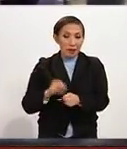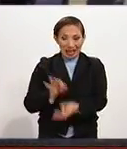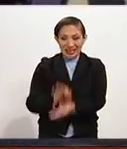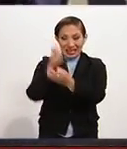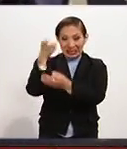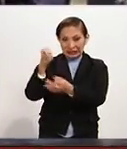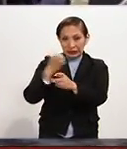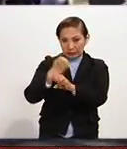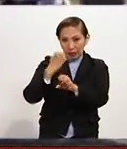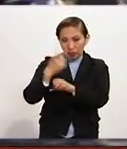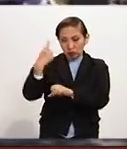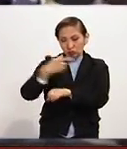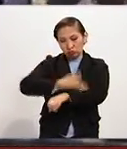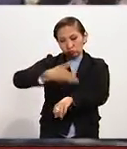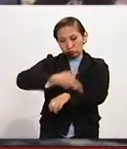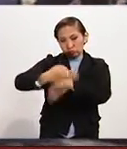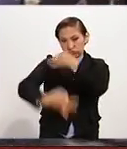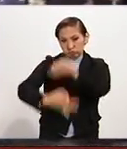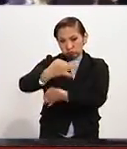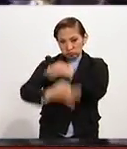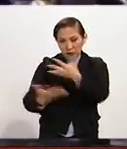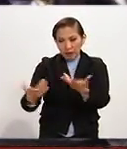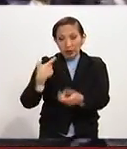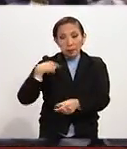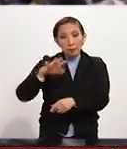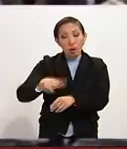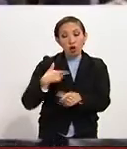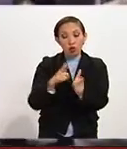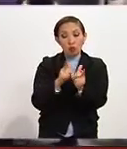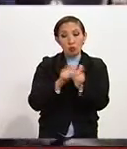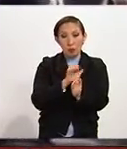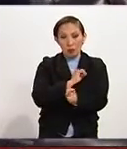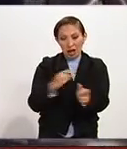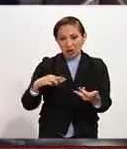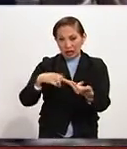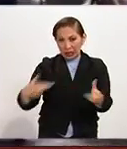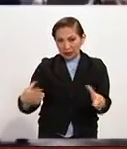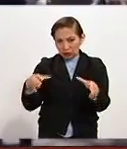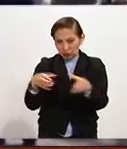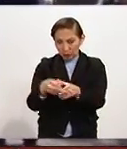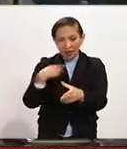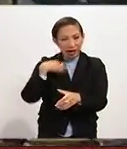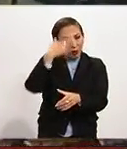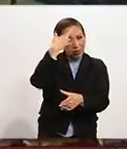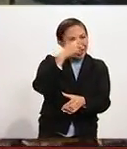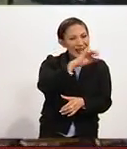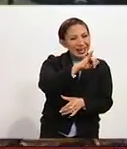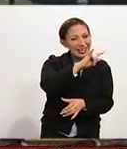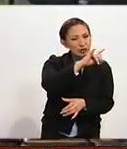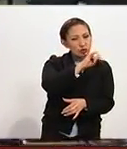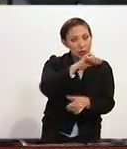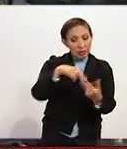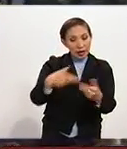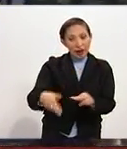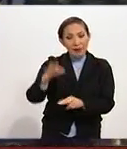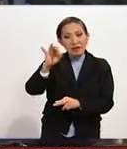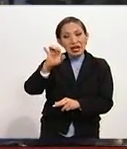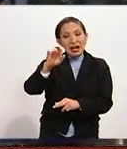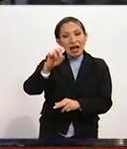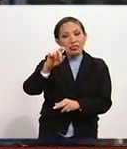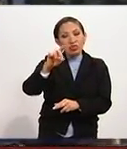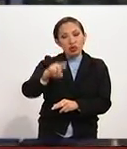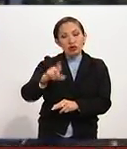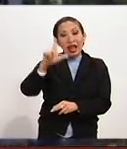esa entidad el proceso que se le sigue por delincuencia organizada. Recordemos que a Jesús Reyna se le vincula con Servando